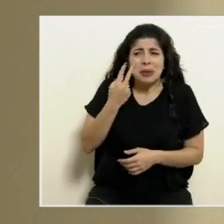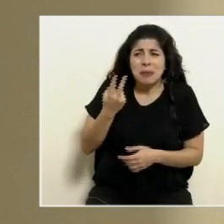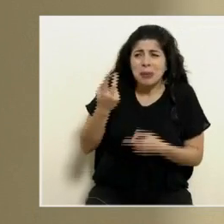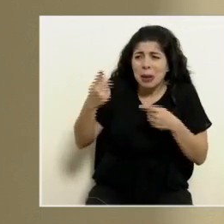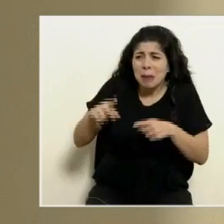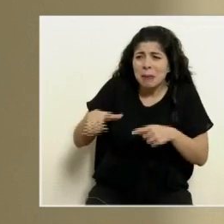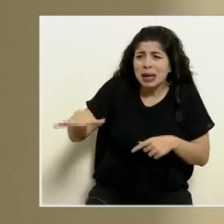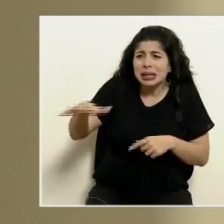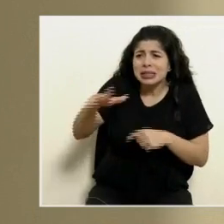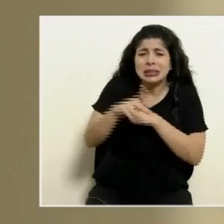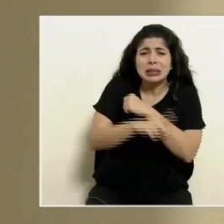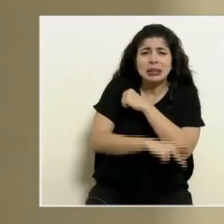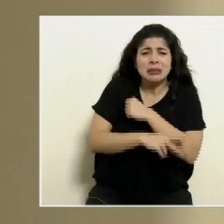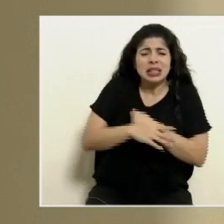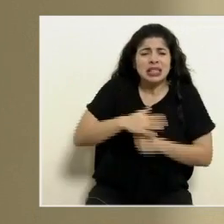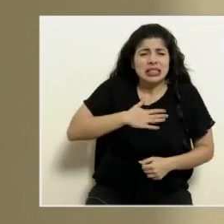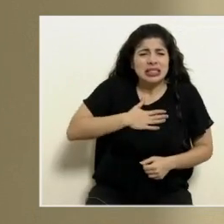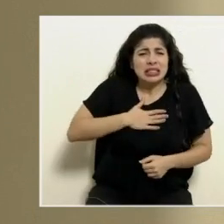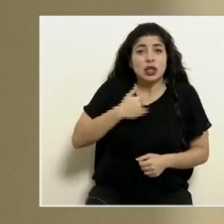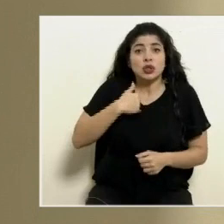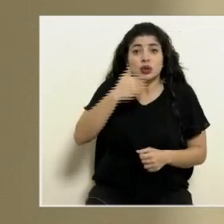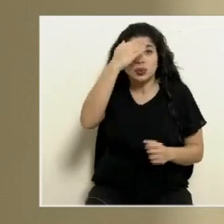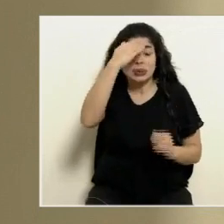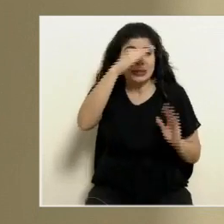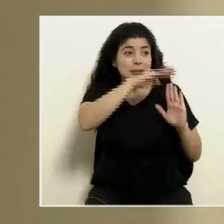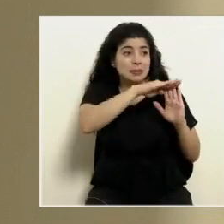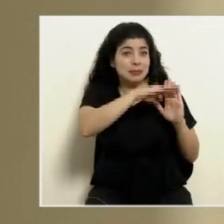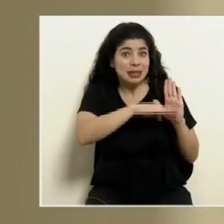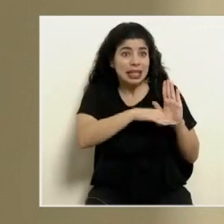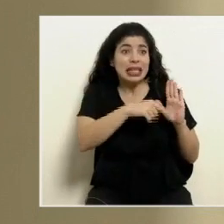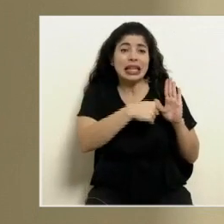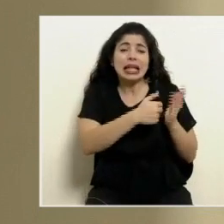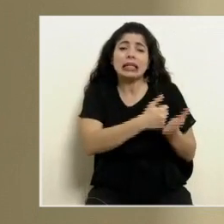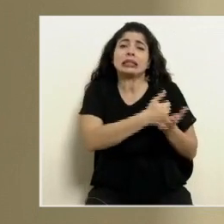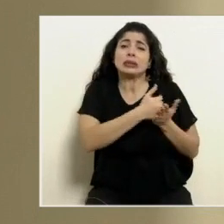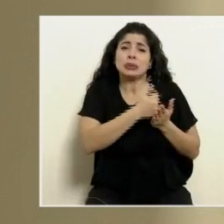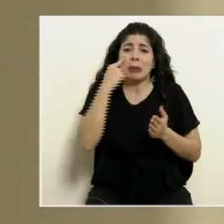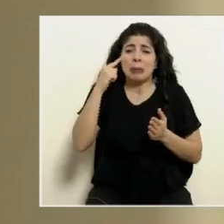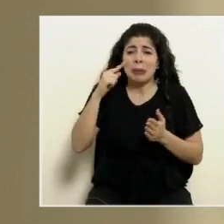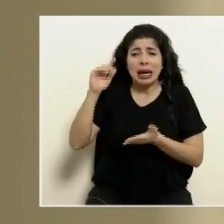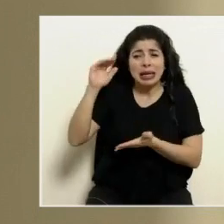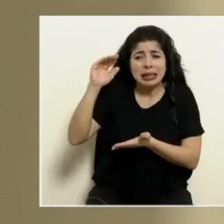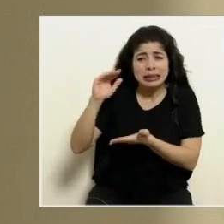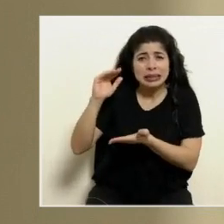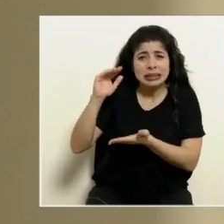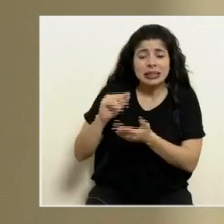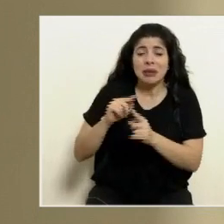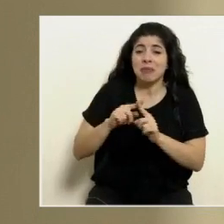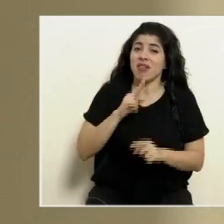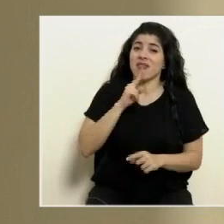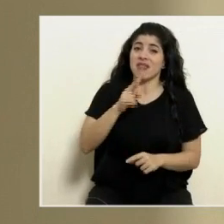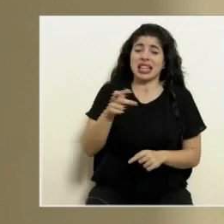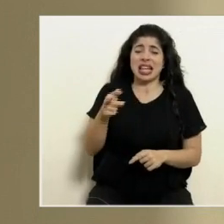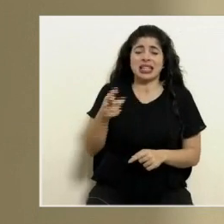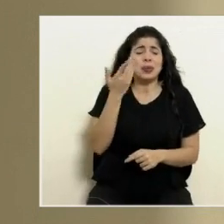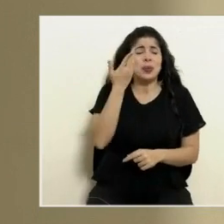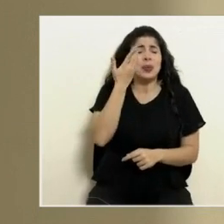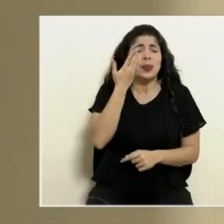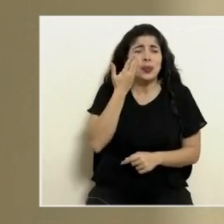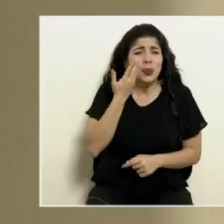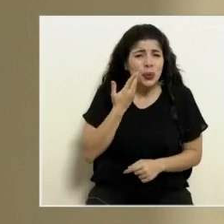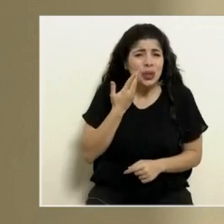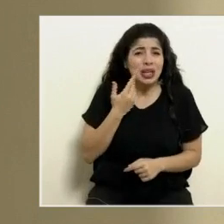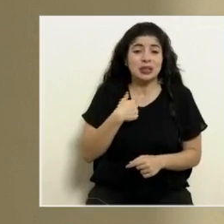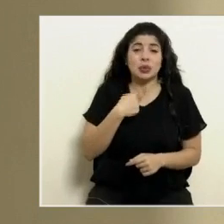país. Y yo sé que las medidas que estamos tomando van a ayudar a que esto se reduzca, pero de verdad que esto es muy triste. Cuando yo digo